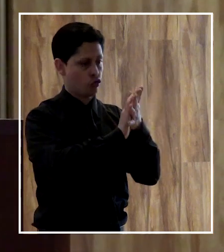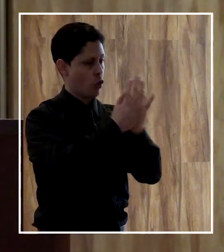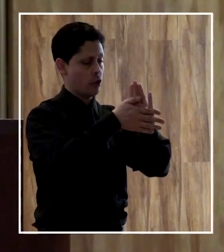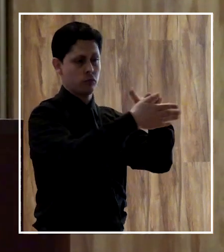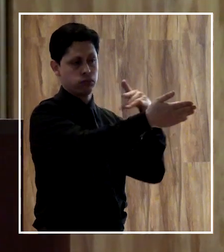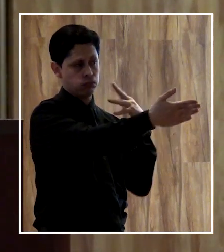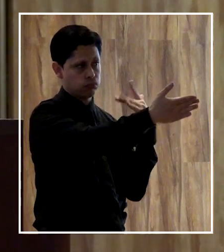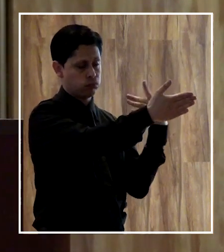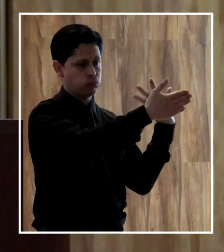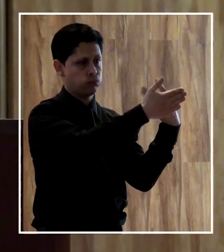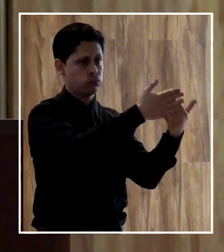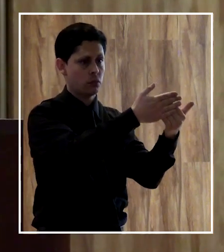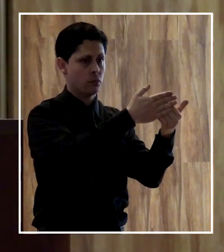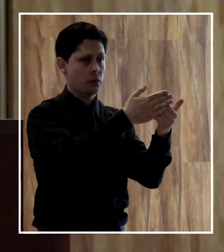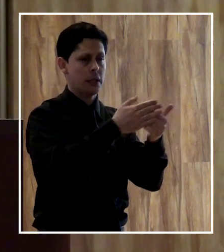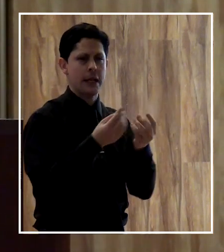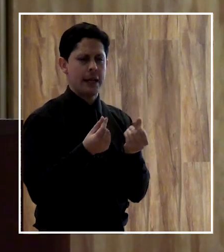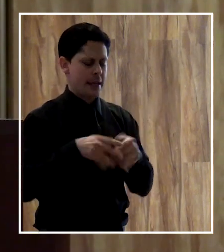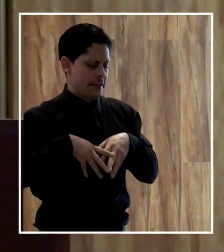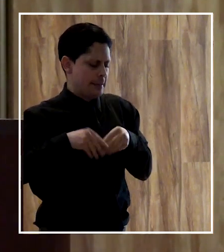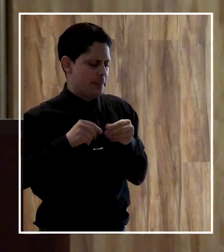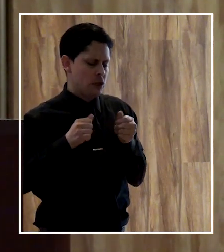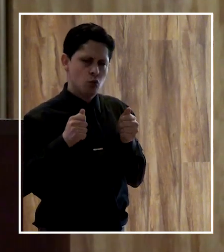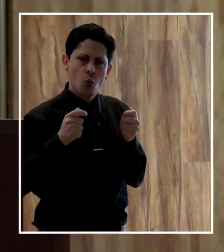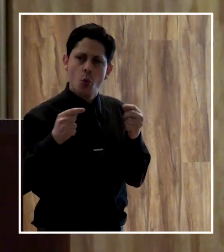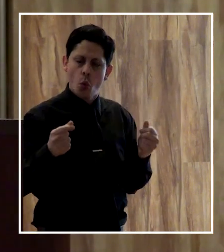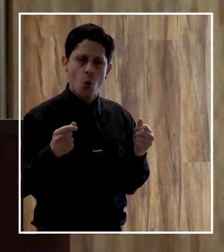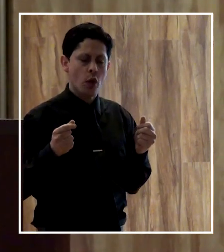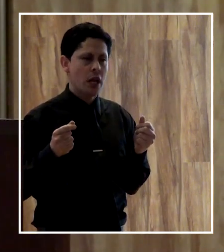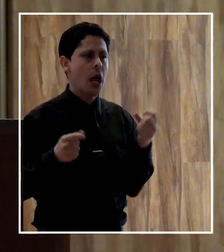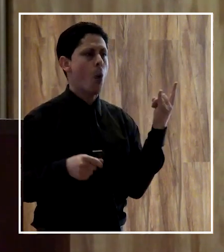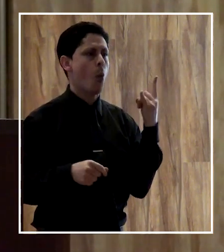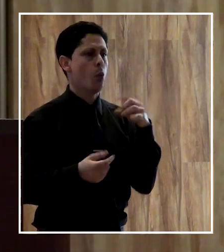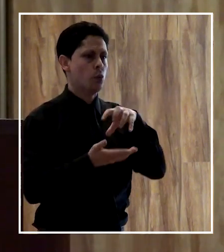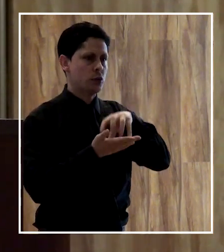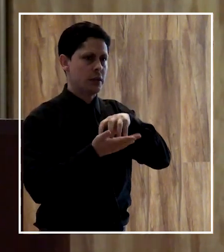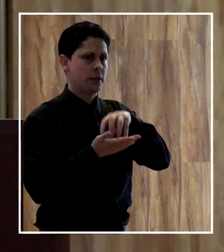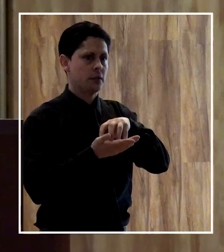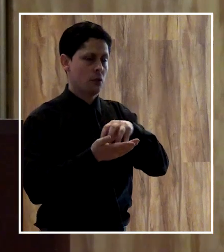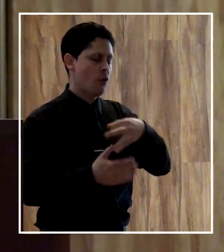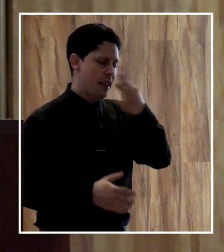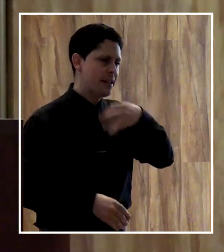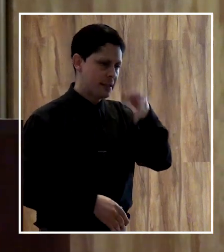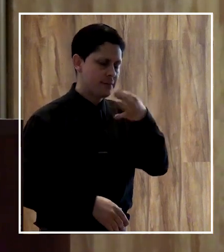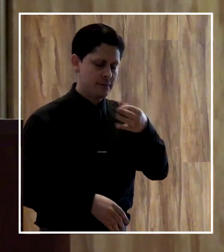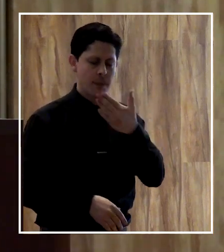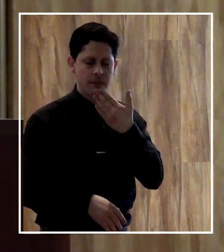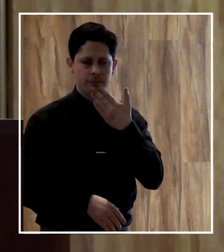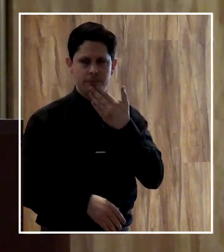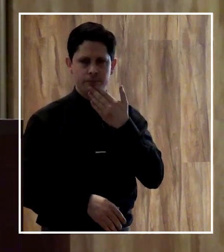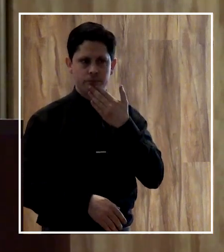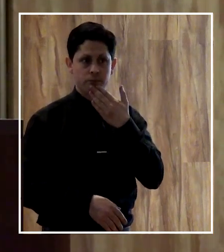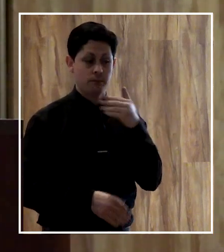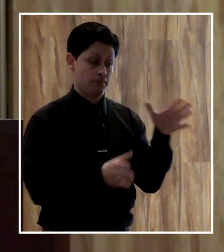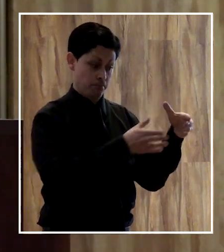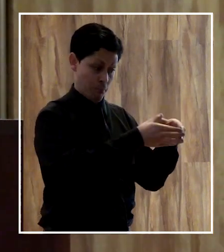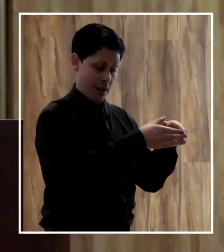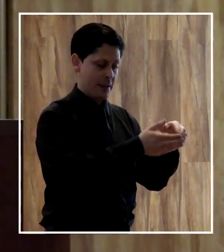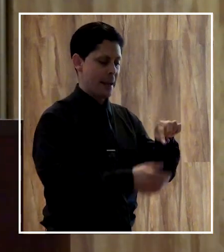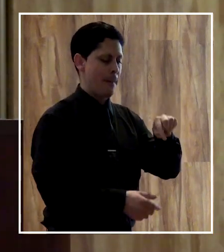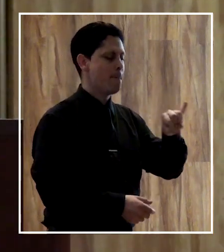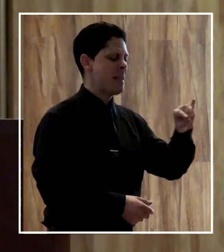Es el espíritu de la UNCE y voy a decir también del